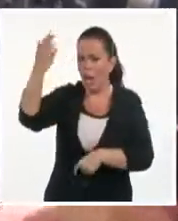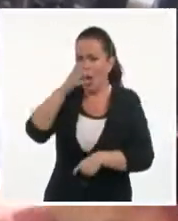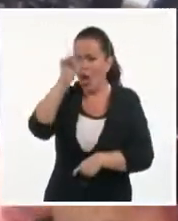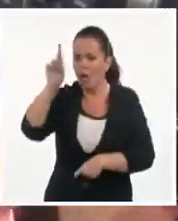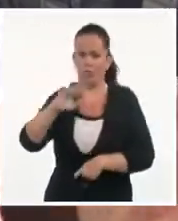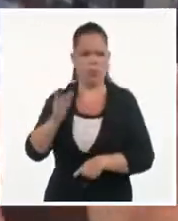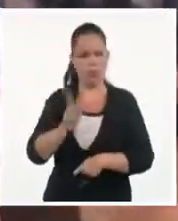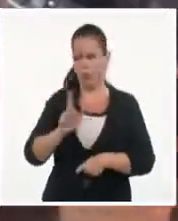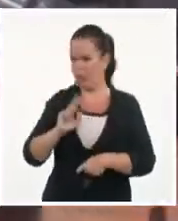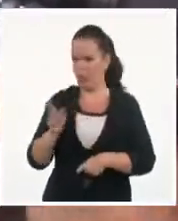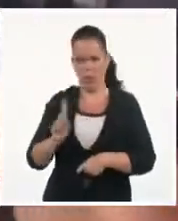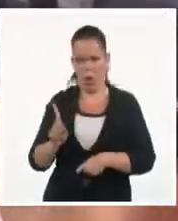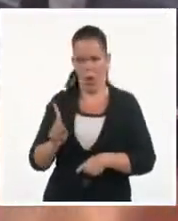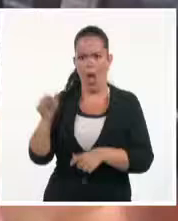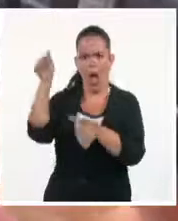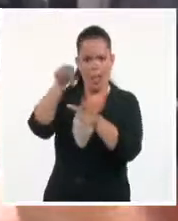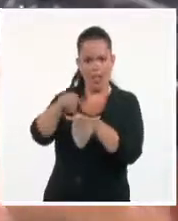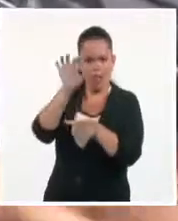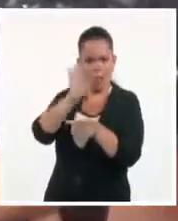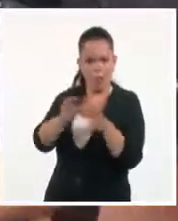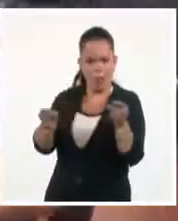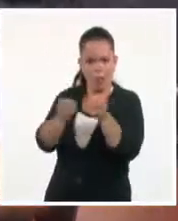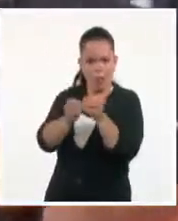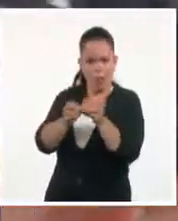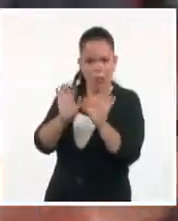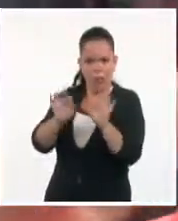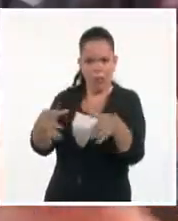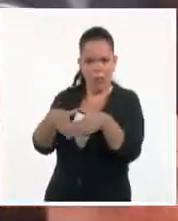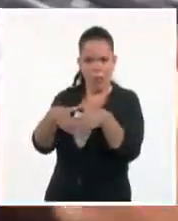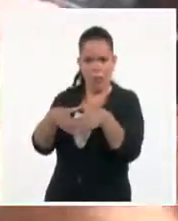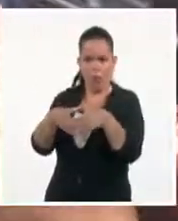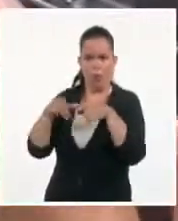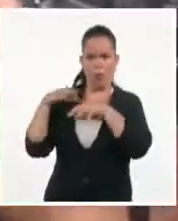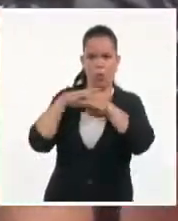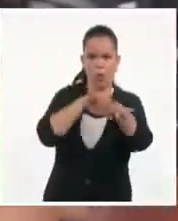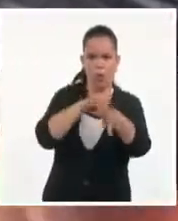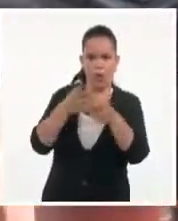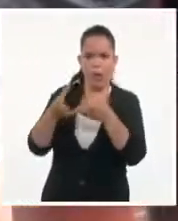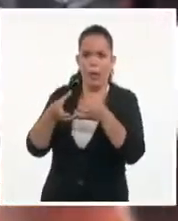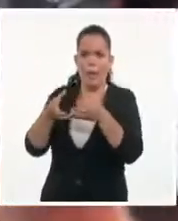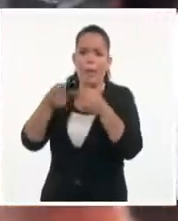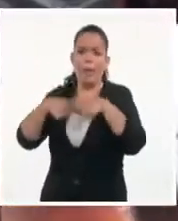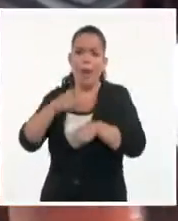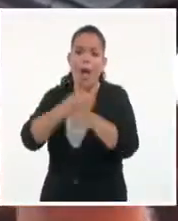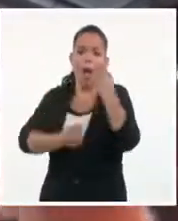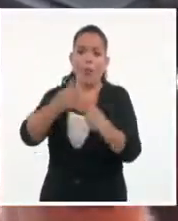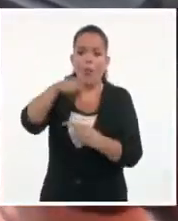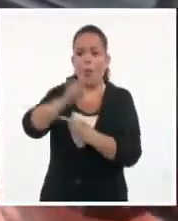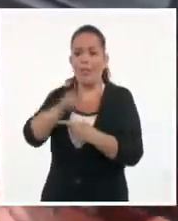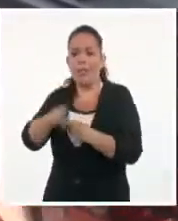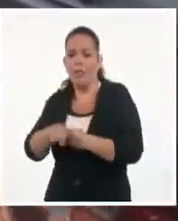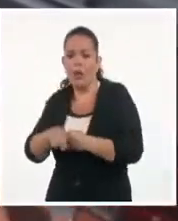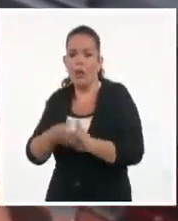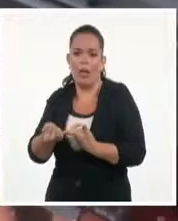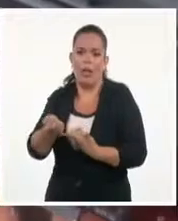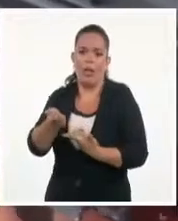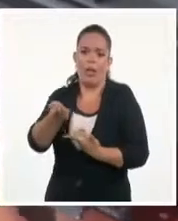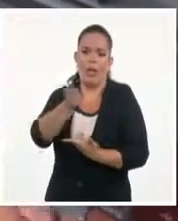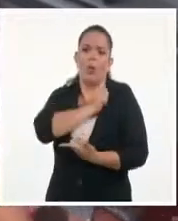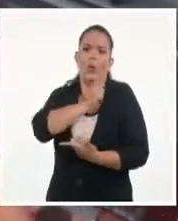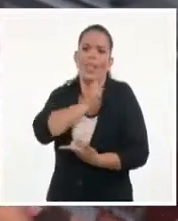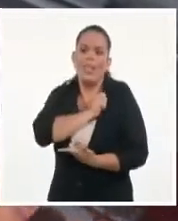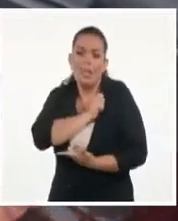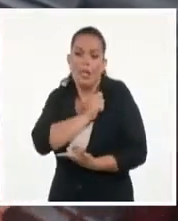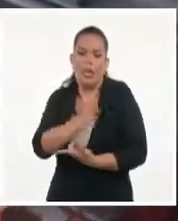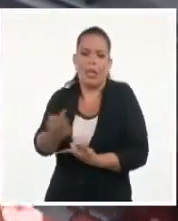gente tiene limitaciones, eso nosotros lo entendemos, y están viviendo penuria. Hay gente confundida, hay revolucionarios